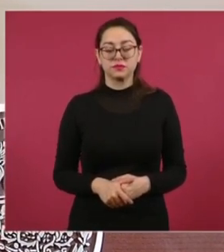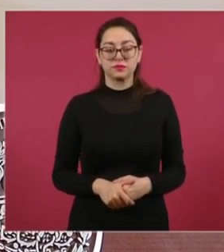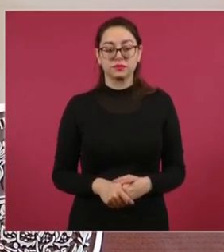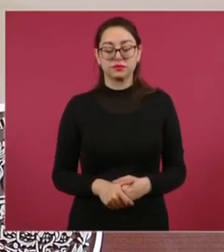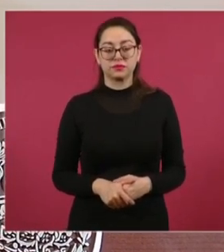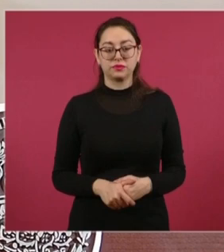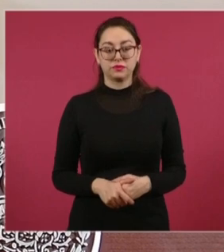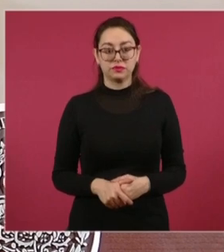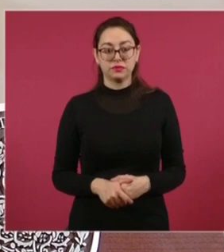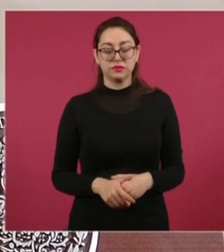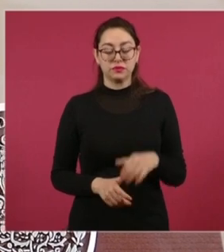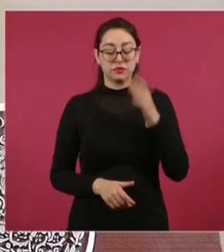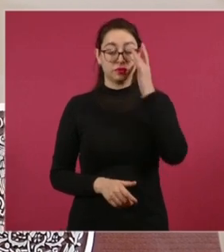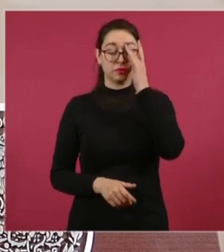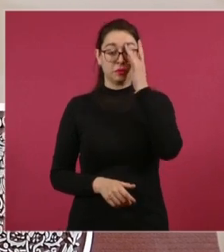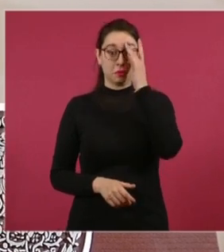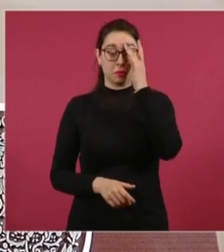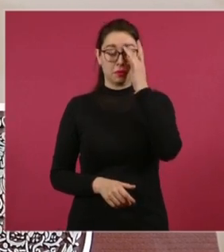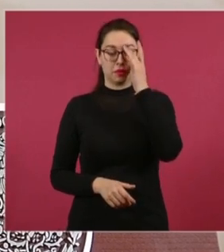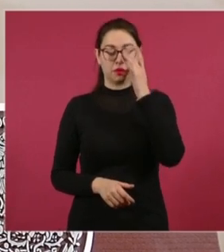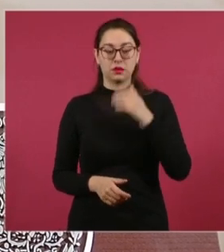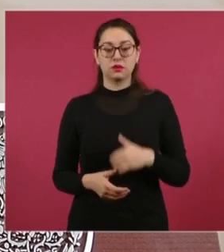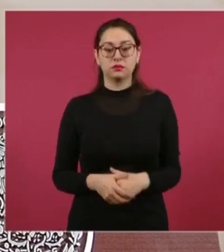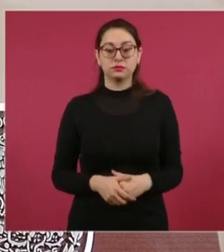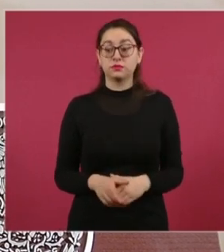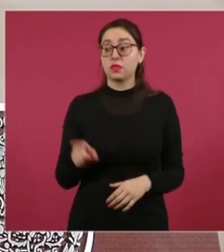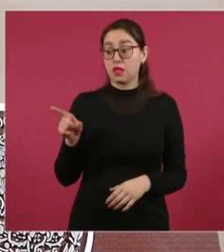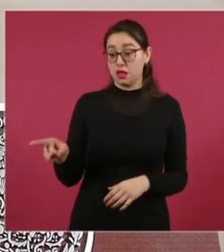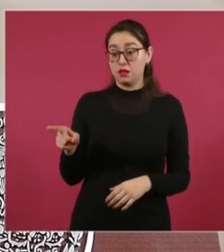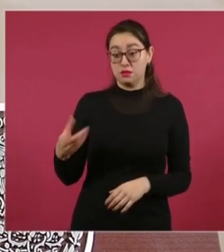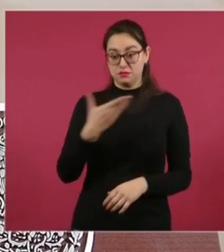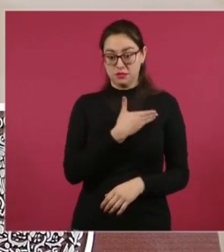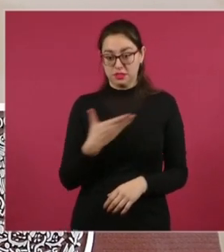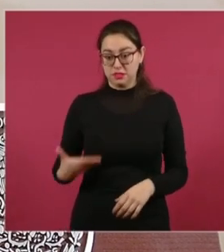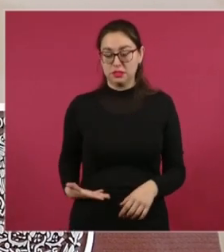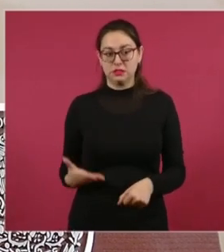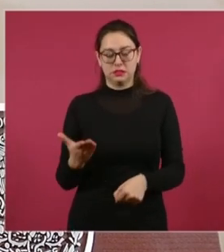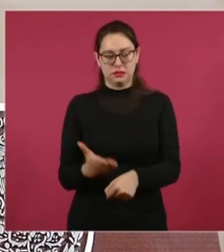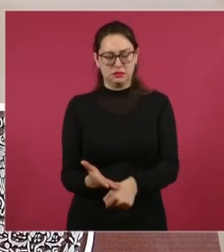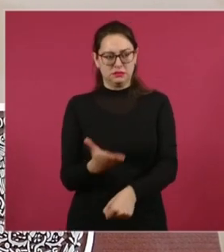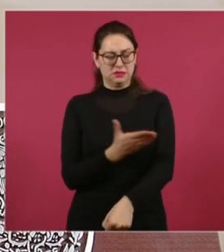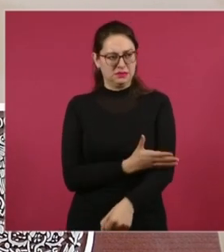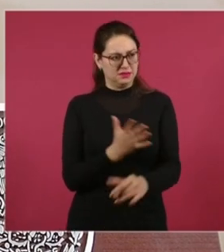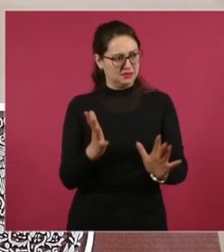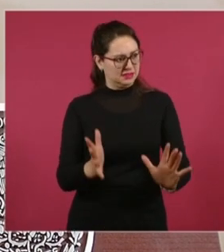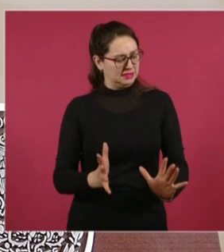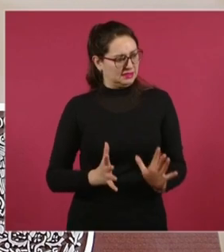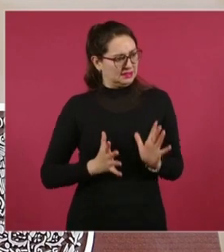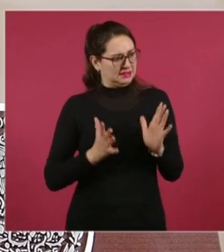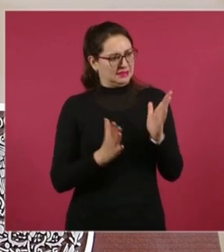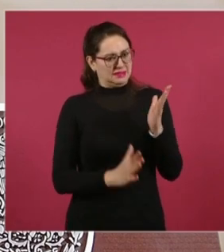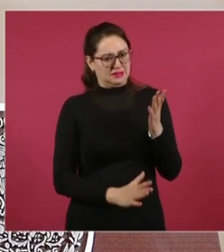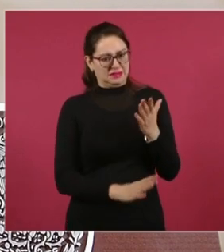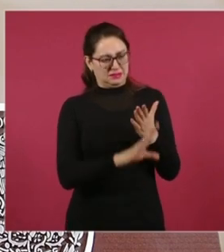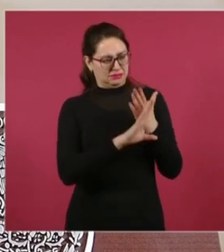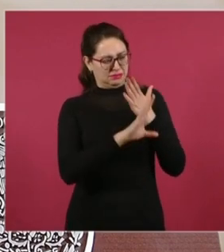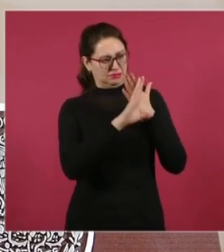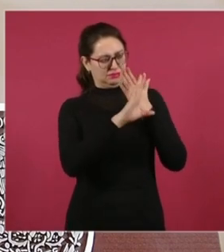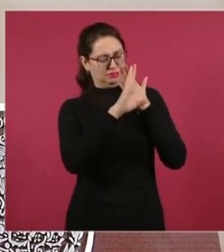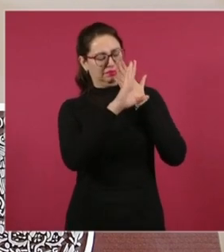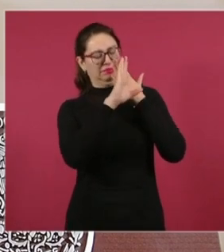de manera bárbara a Gustavo